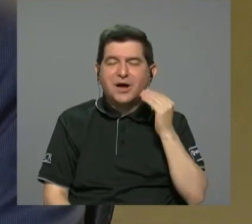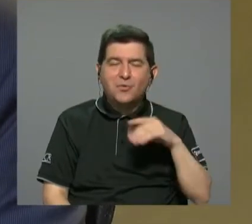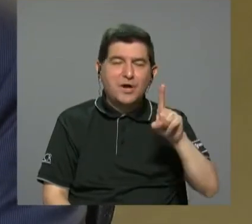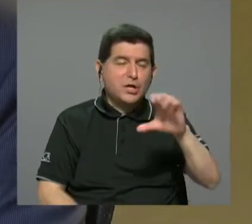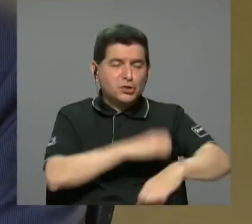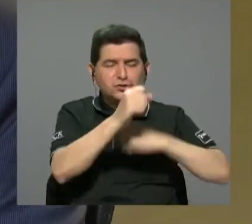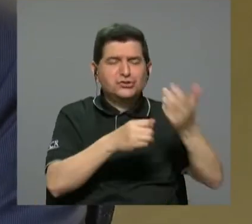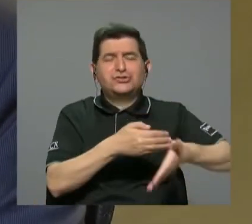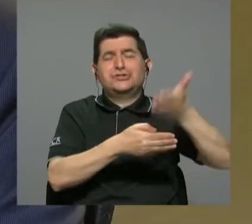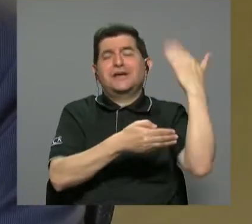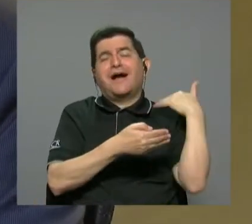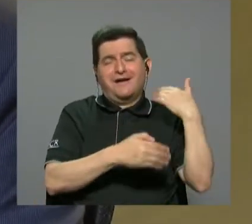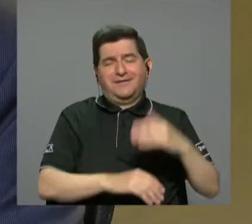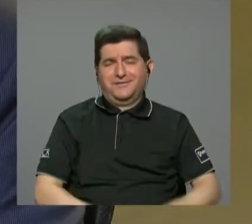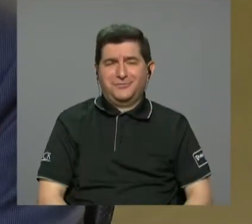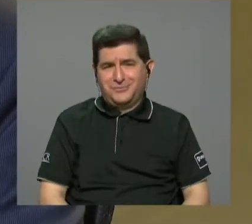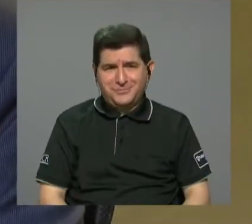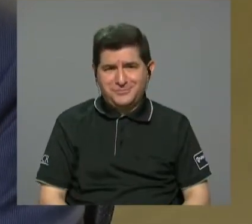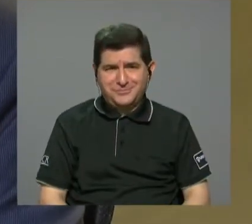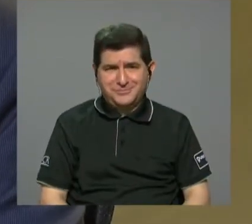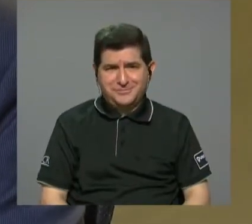años, que es